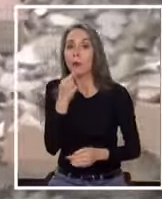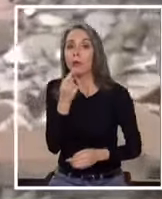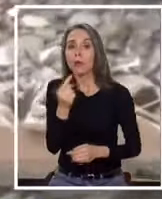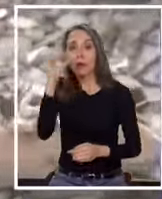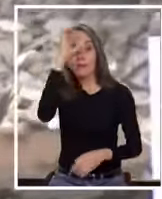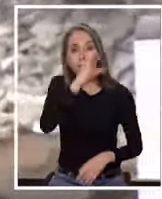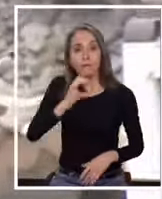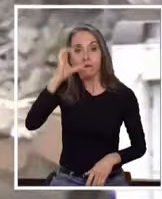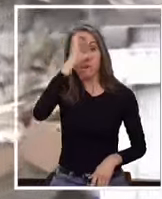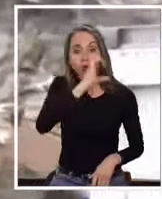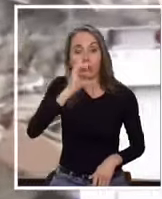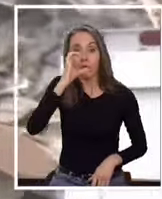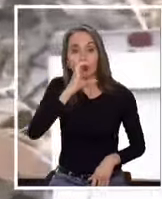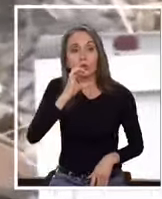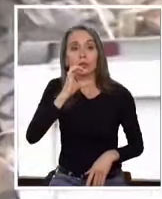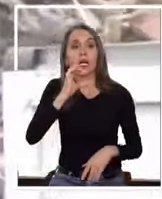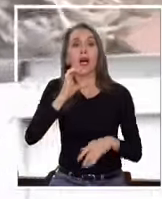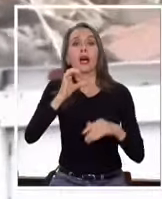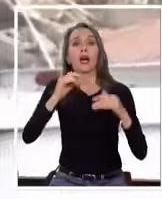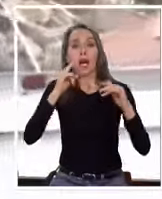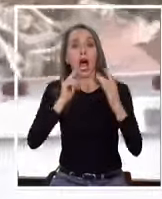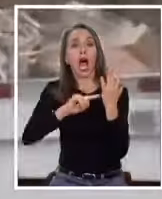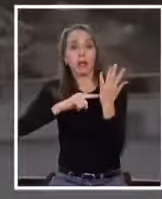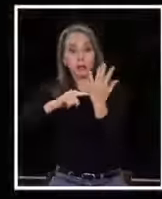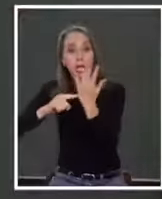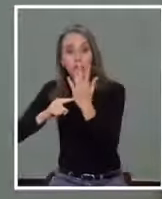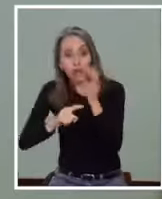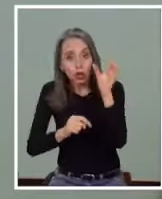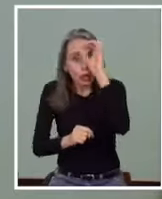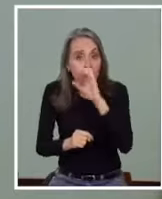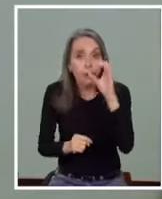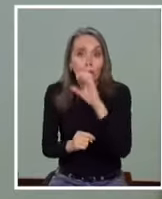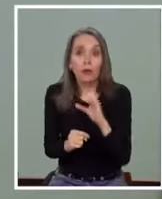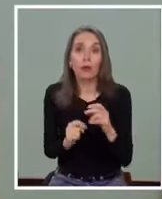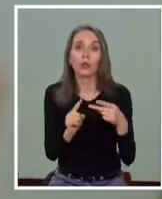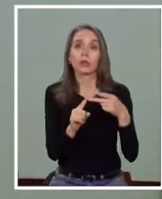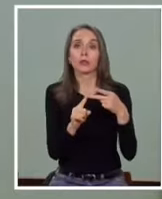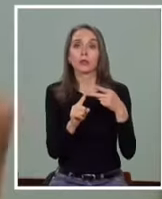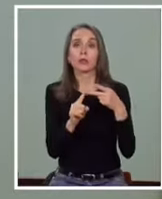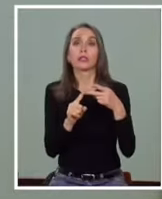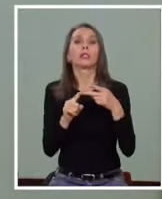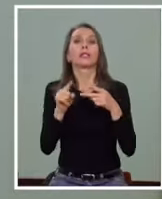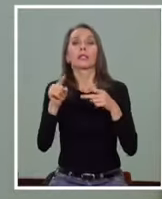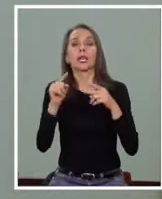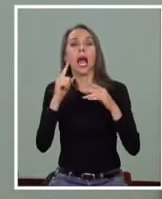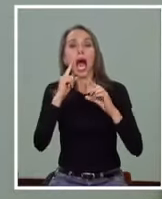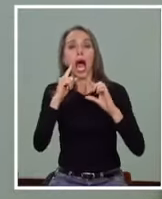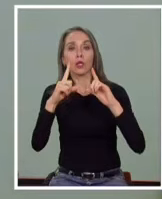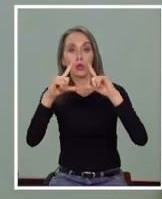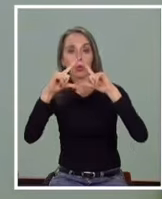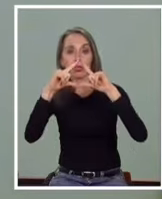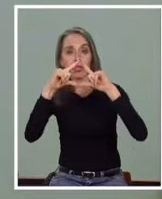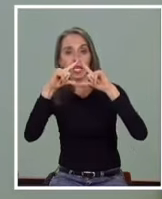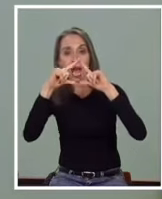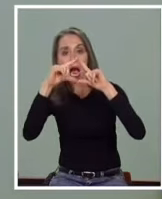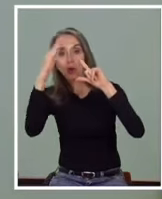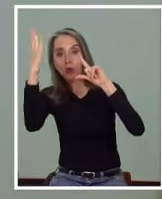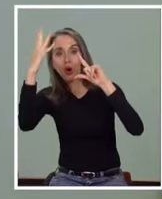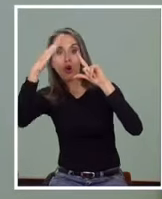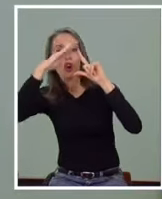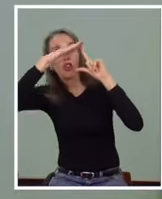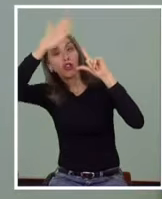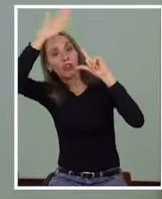es una búsqueda que se hace con elementos tecnológicos, que se hace en los triángulos del silencio, se